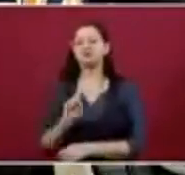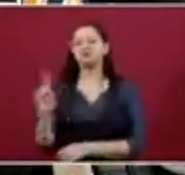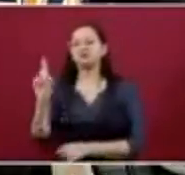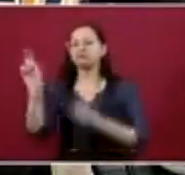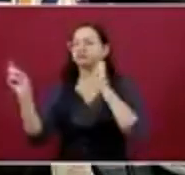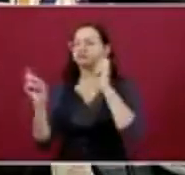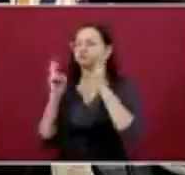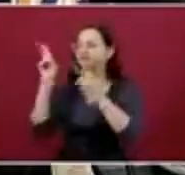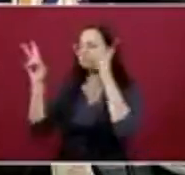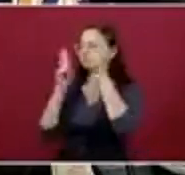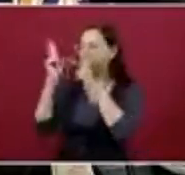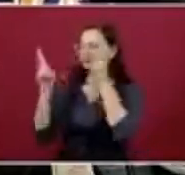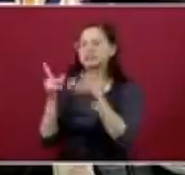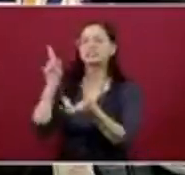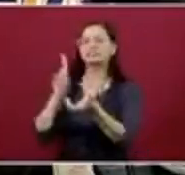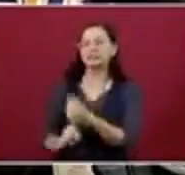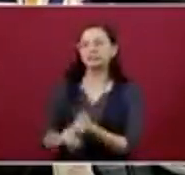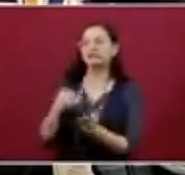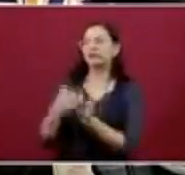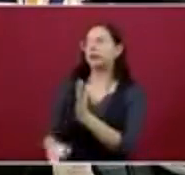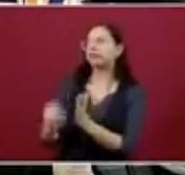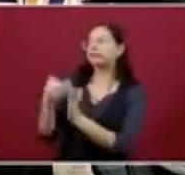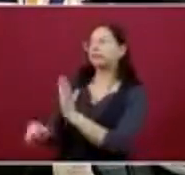las carencias en las que está la institución.